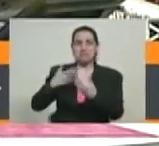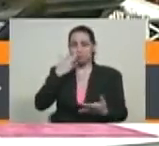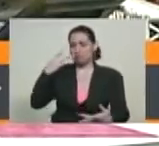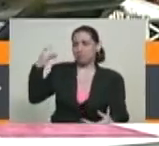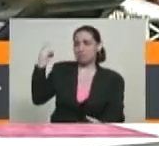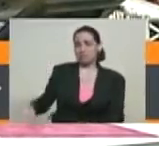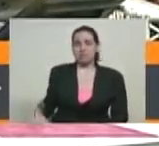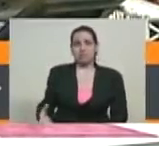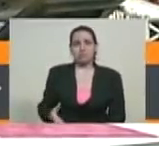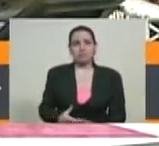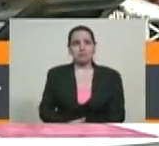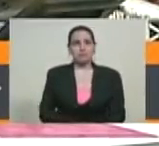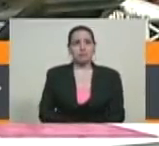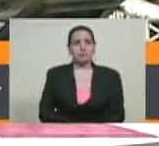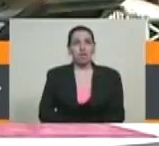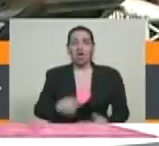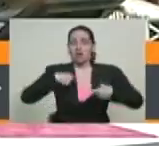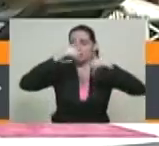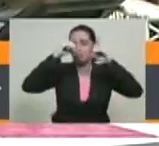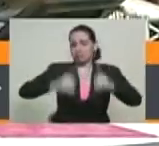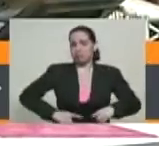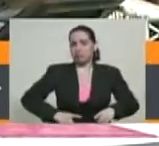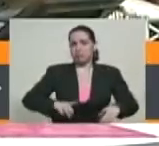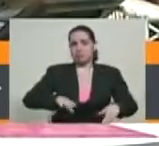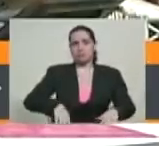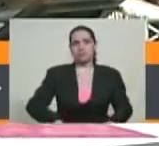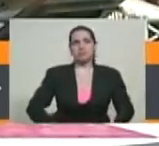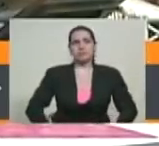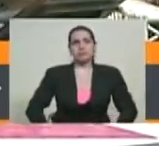Y estoy más decidido que nunca.